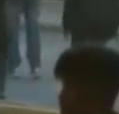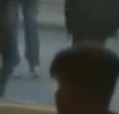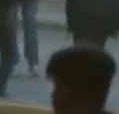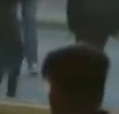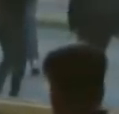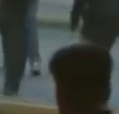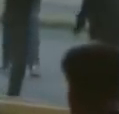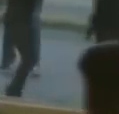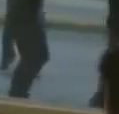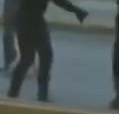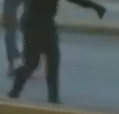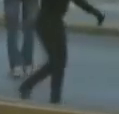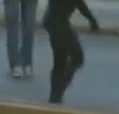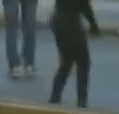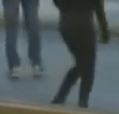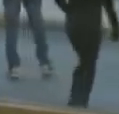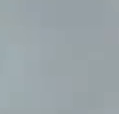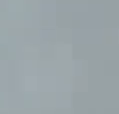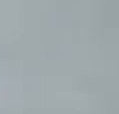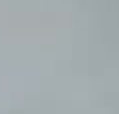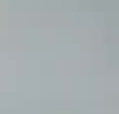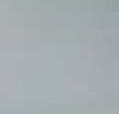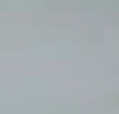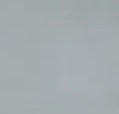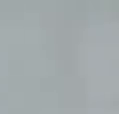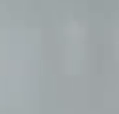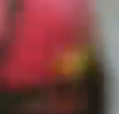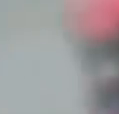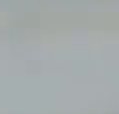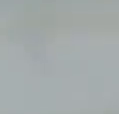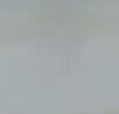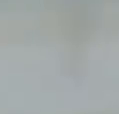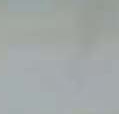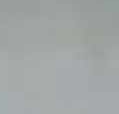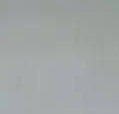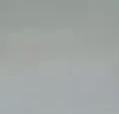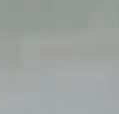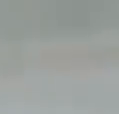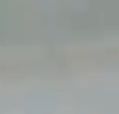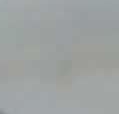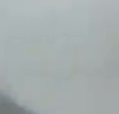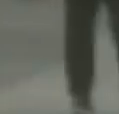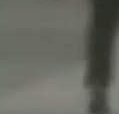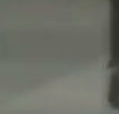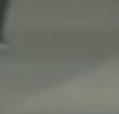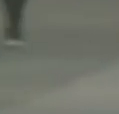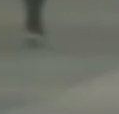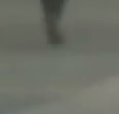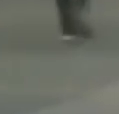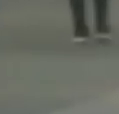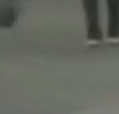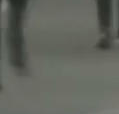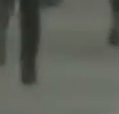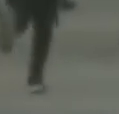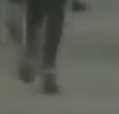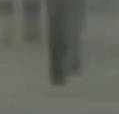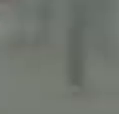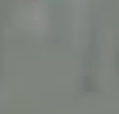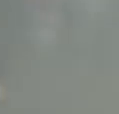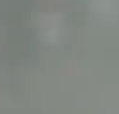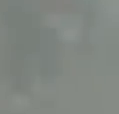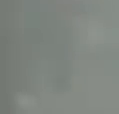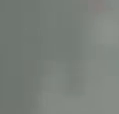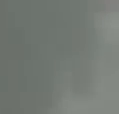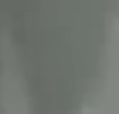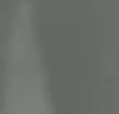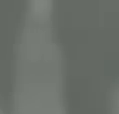En Chile se registraron saqueos de comercios o choques entre manifestantes y policías en el marco del segundo aniversario del estallido social